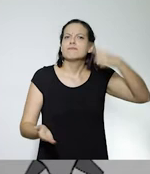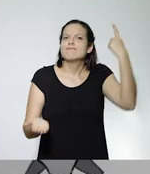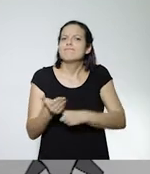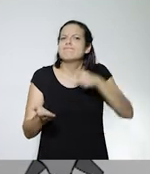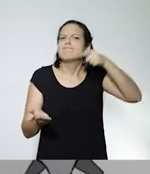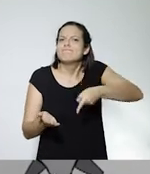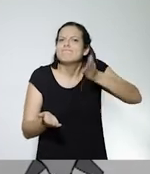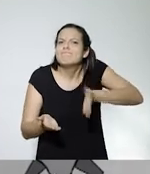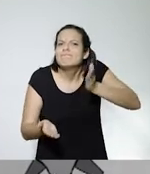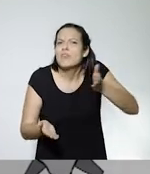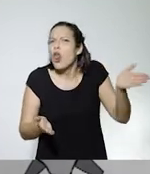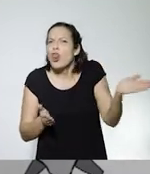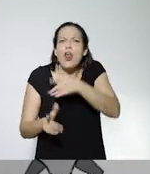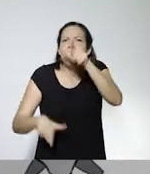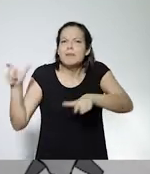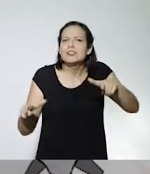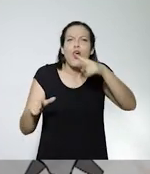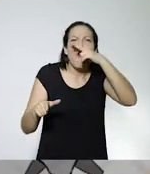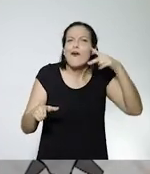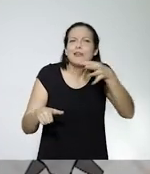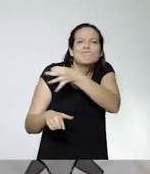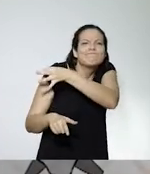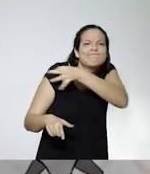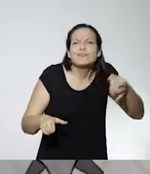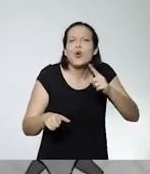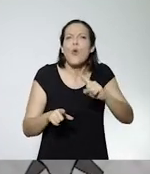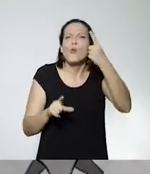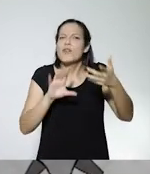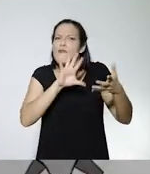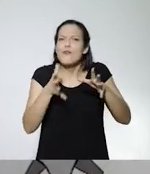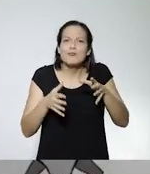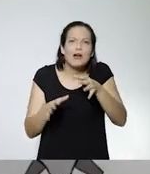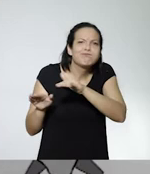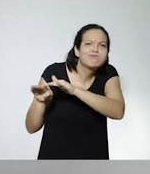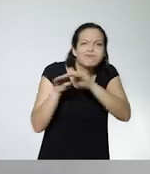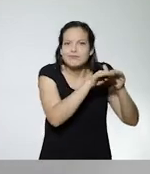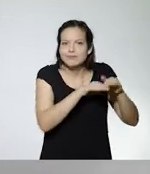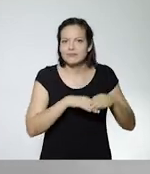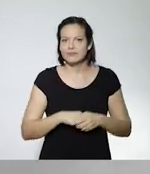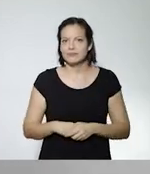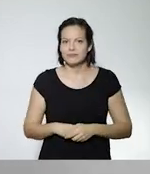Desde hoy, toda la población olerá de una sola manera.